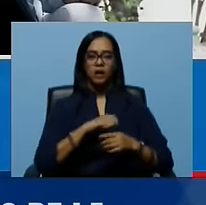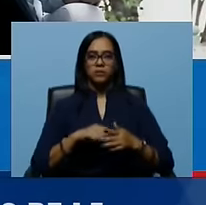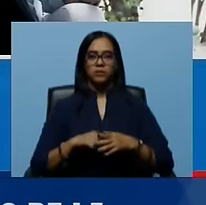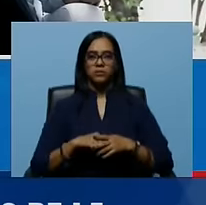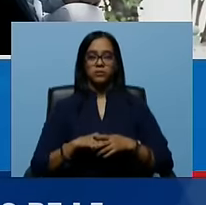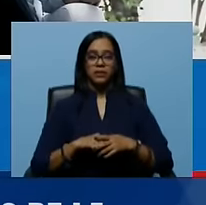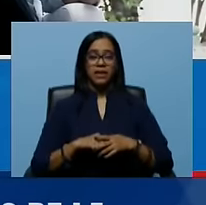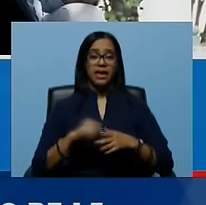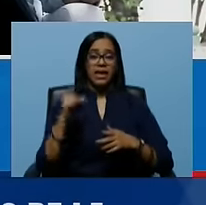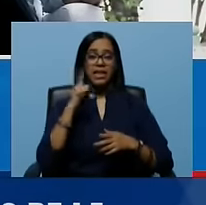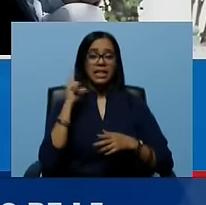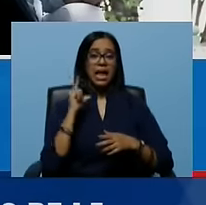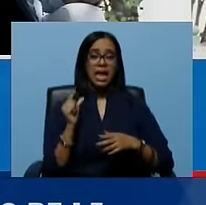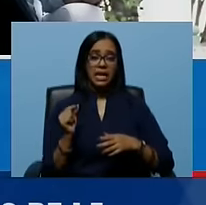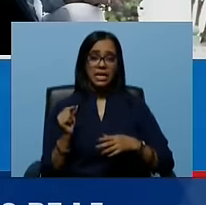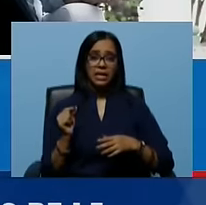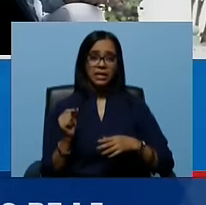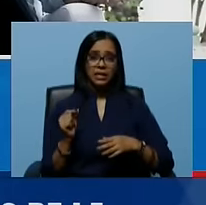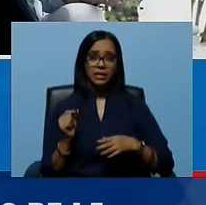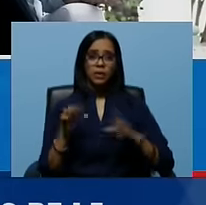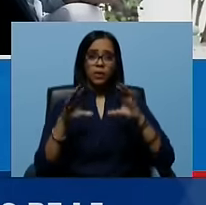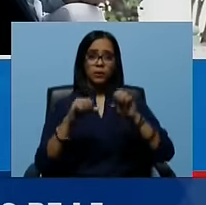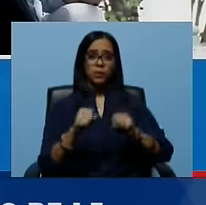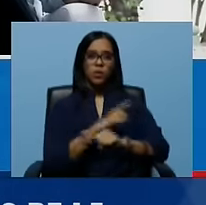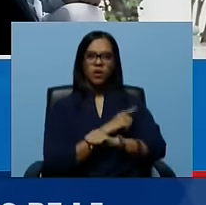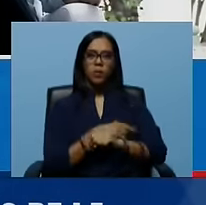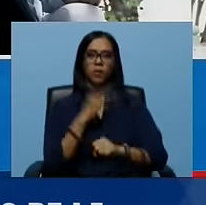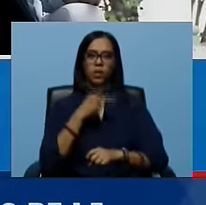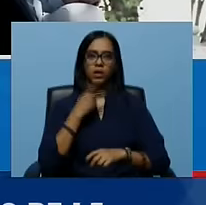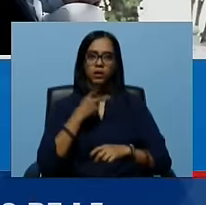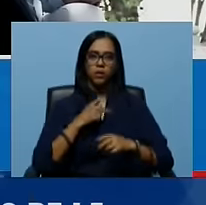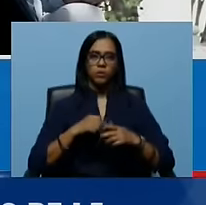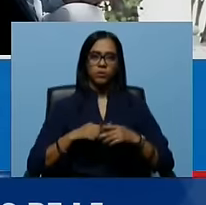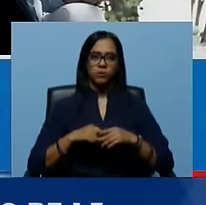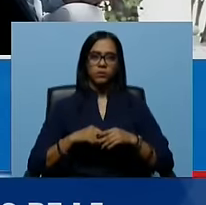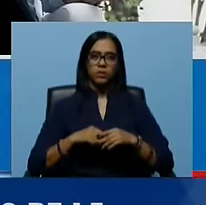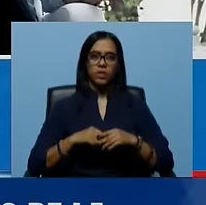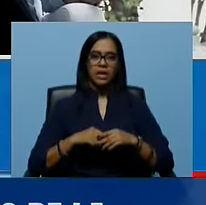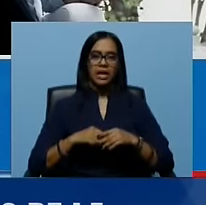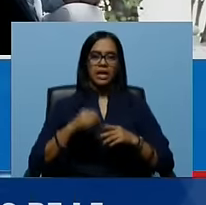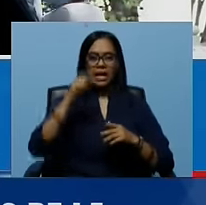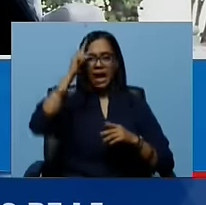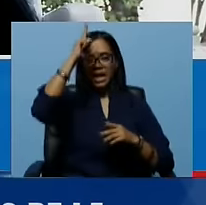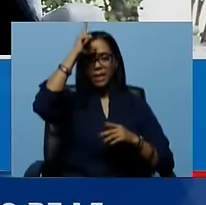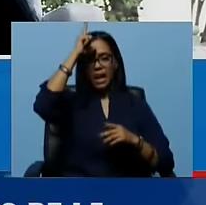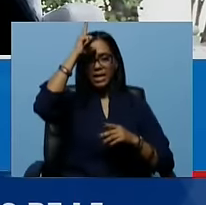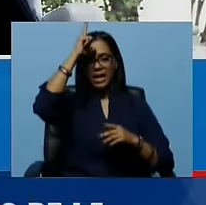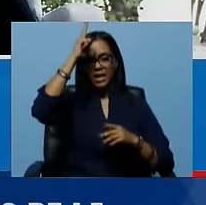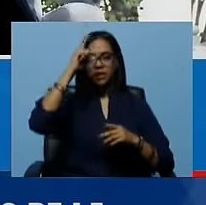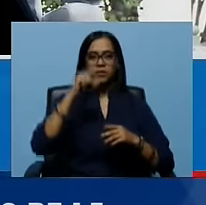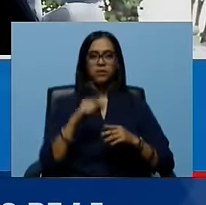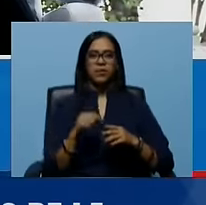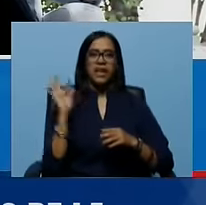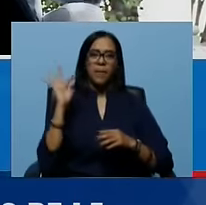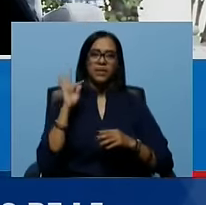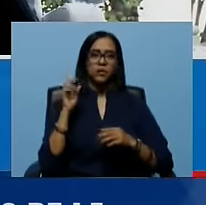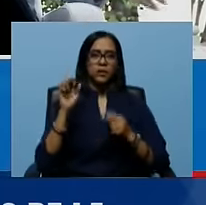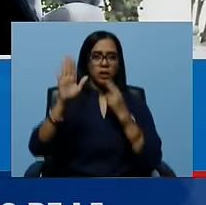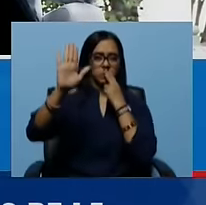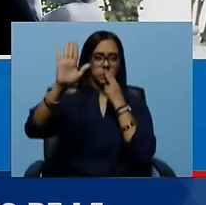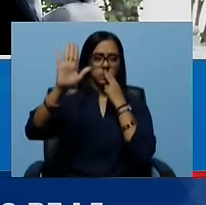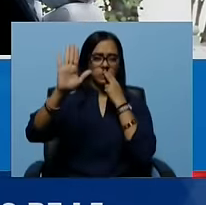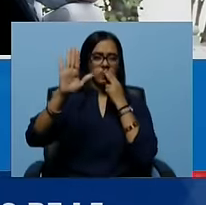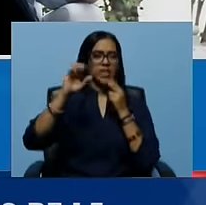En Italia, tomando el poder político. En Alemania, las expresiones nazis que reivindican